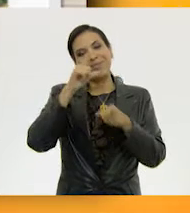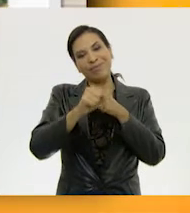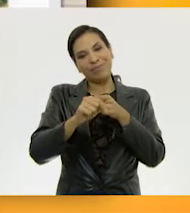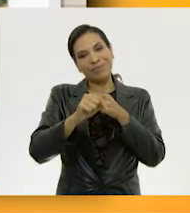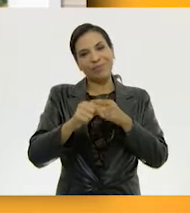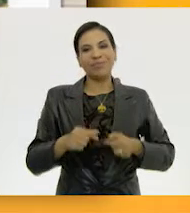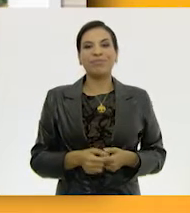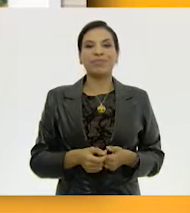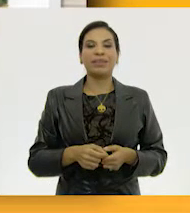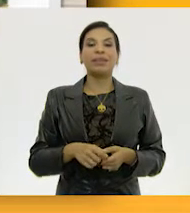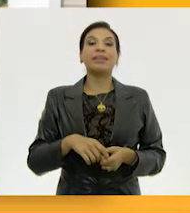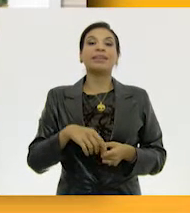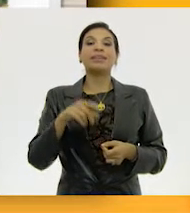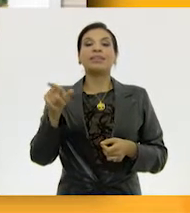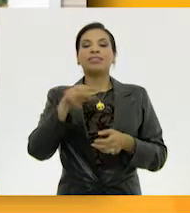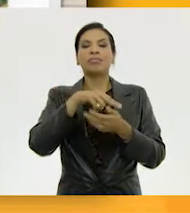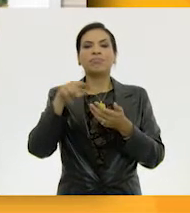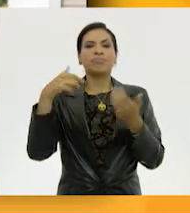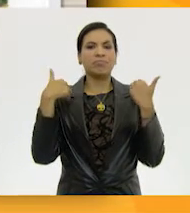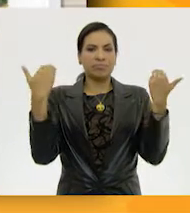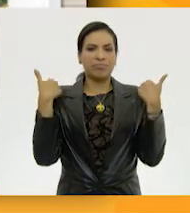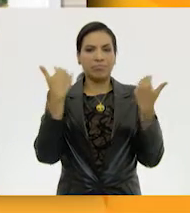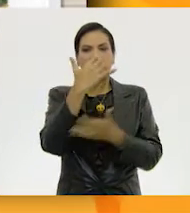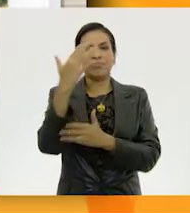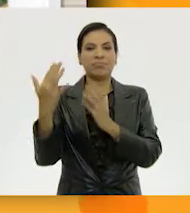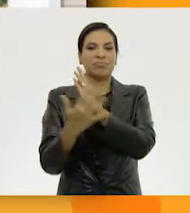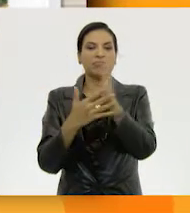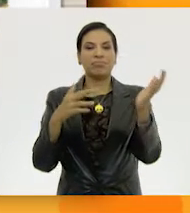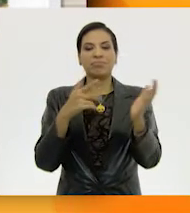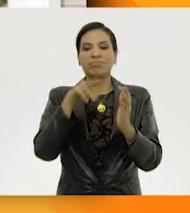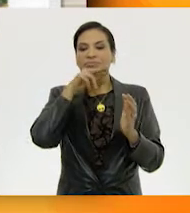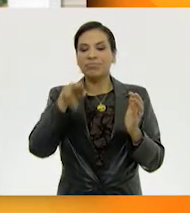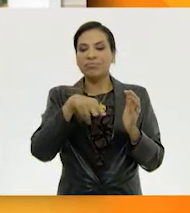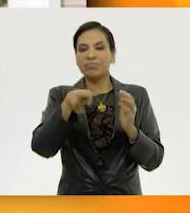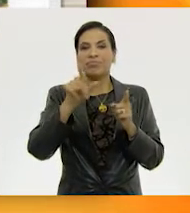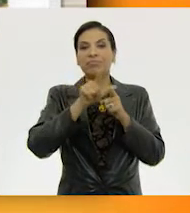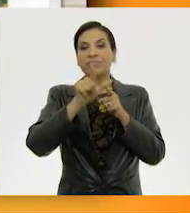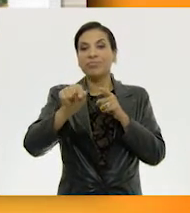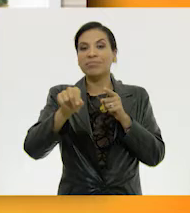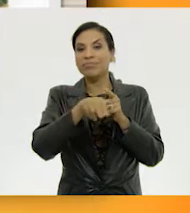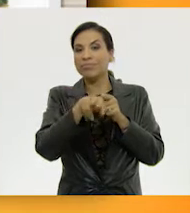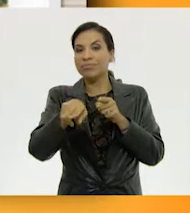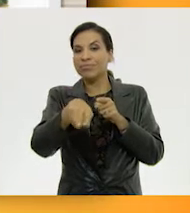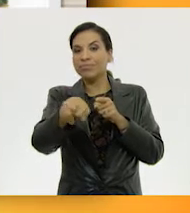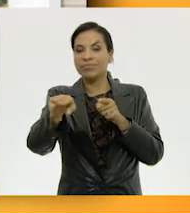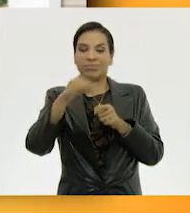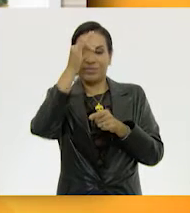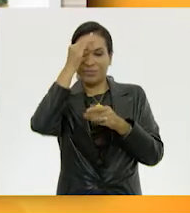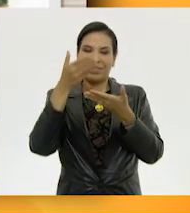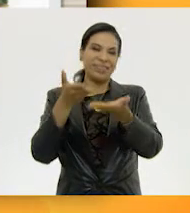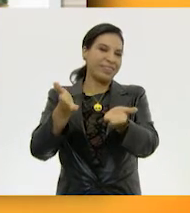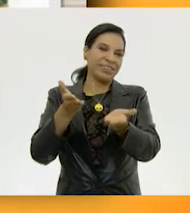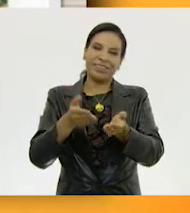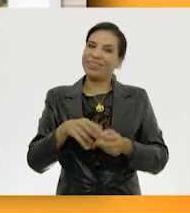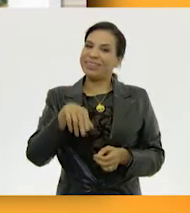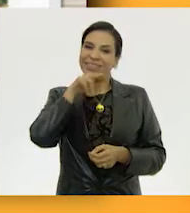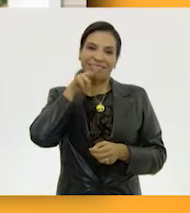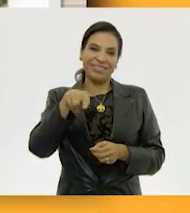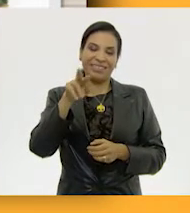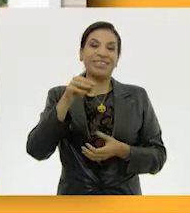voy. Y siseando por el bosque, la serpiente se alejó. ¡Qué tontita la